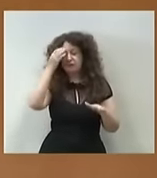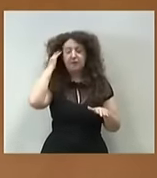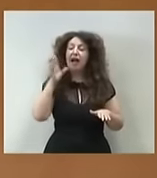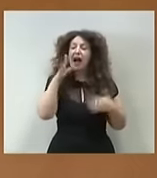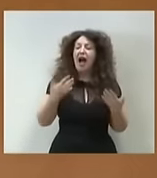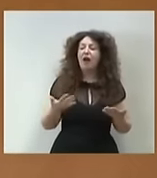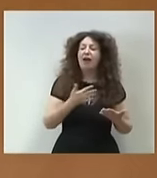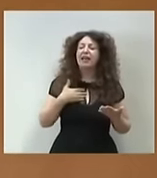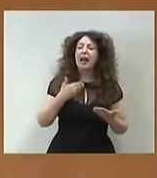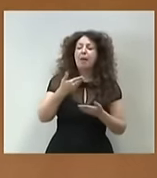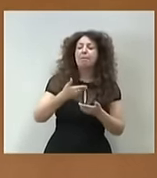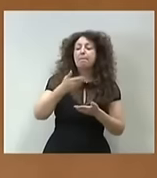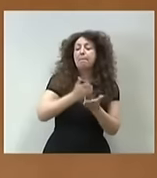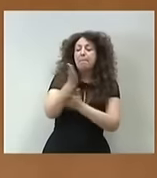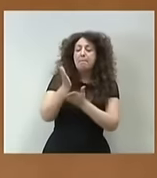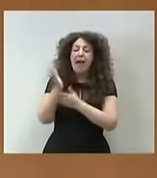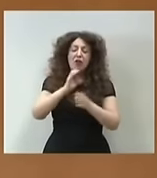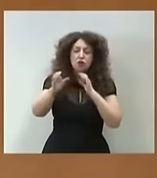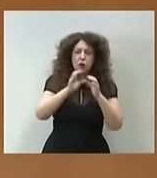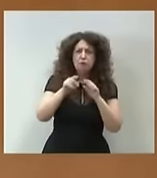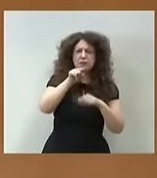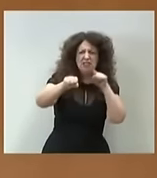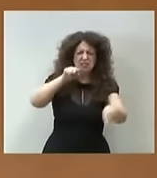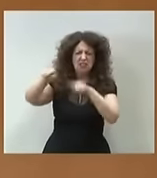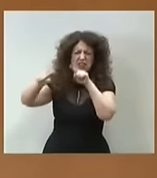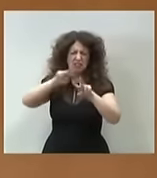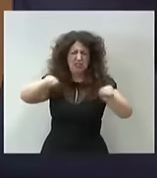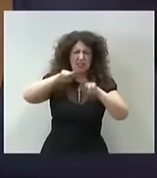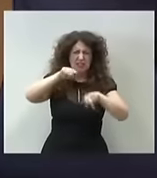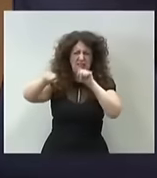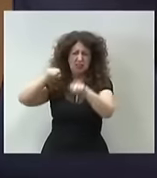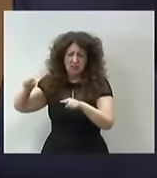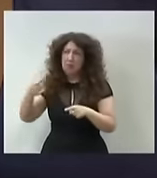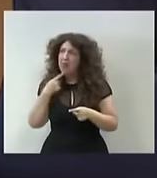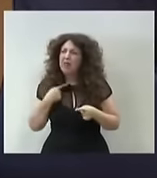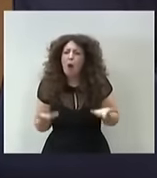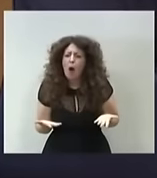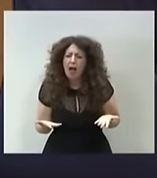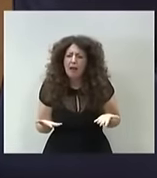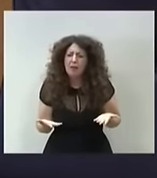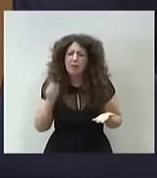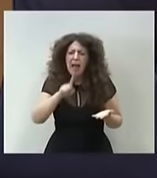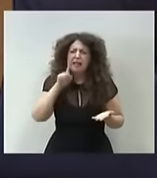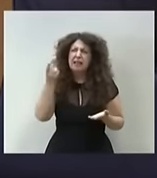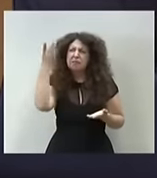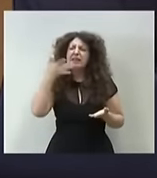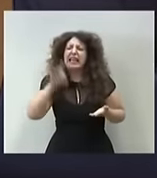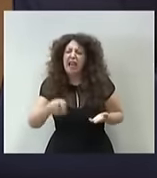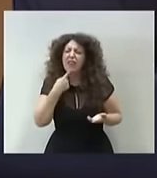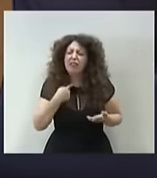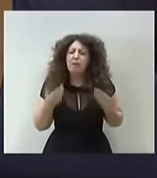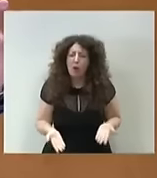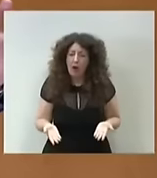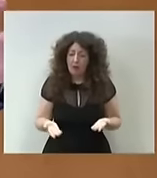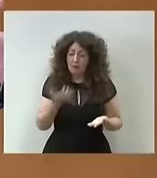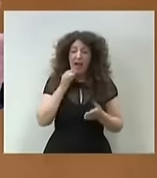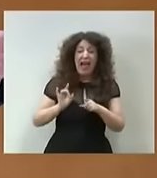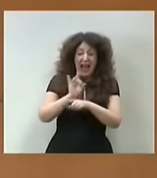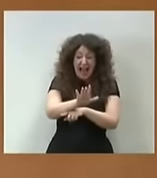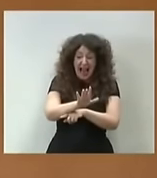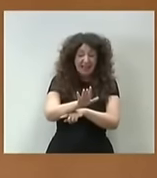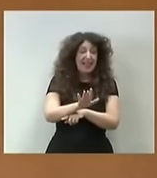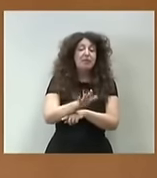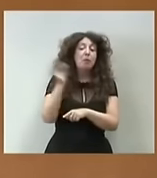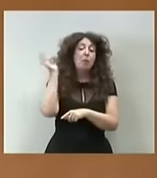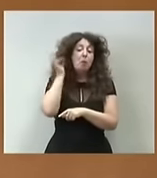señalar a medios de comunicación. Por cierto, ¿me puede decir usted qué medios de comunicación exactamente han lanzado algún bulo? ¿Me puede decir cuál? ¿Me puede decir si es un bulo las cartas que ha mandado